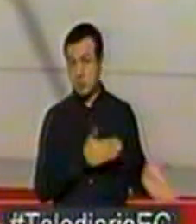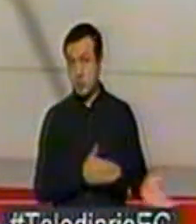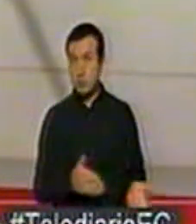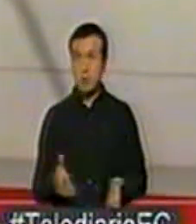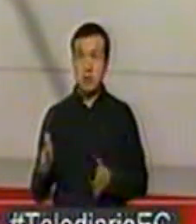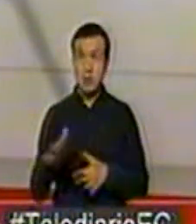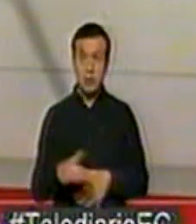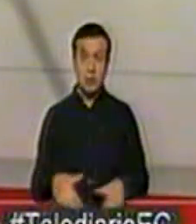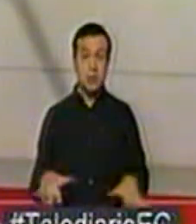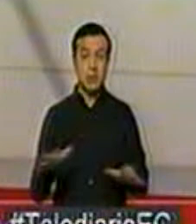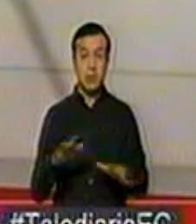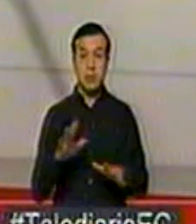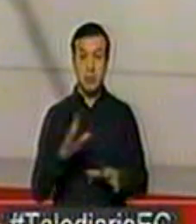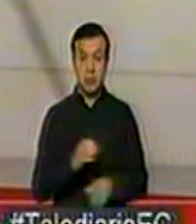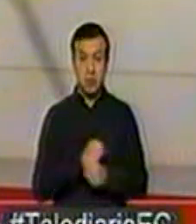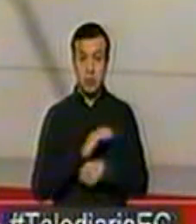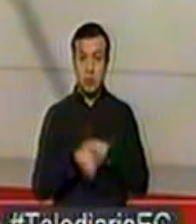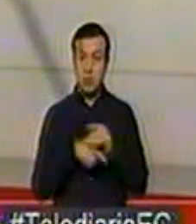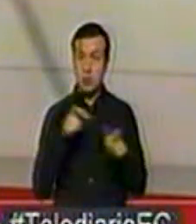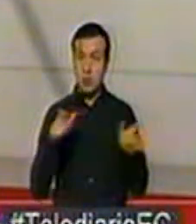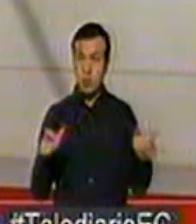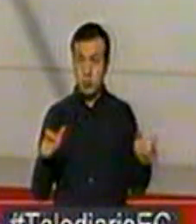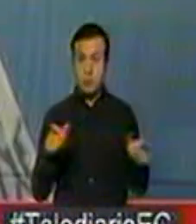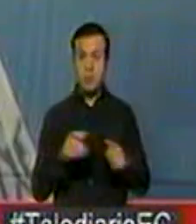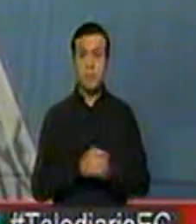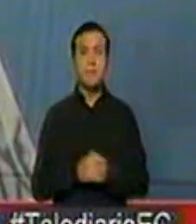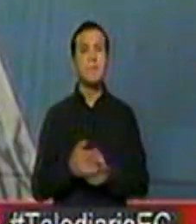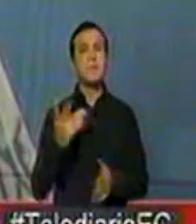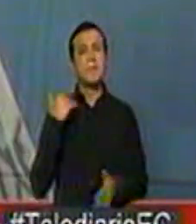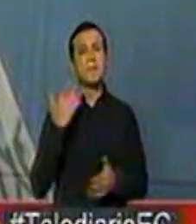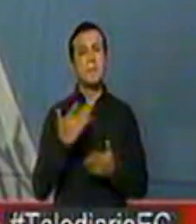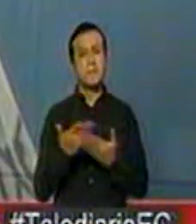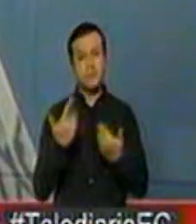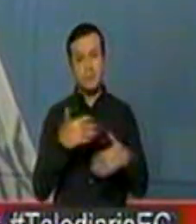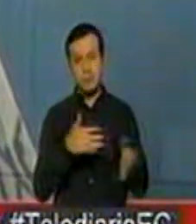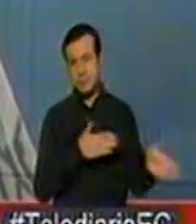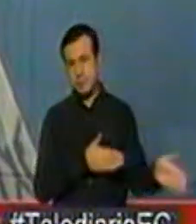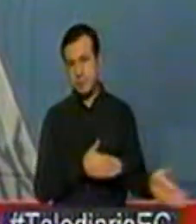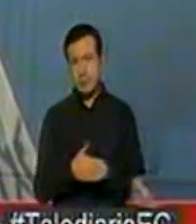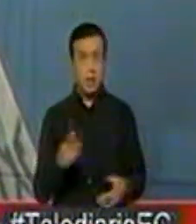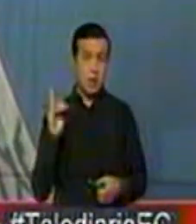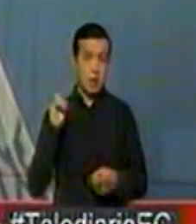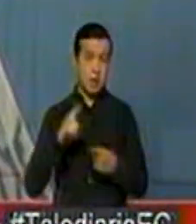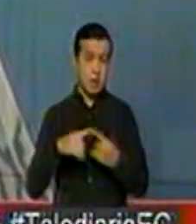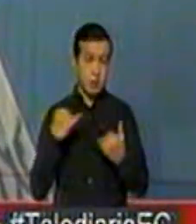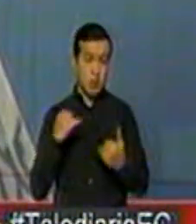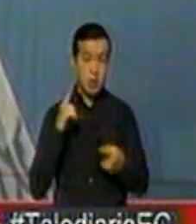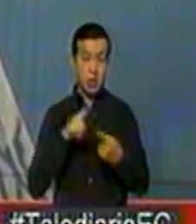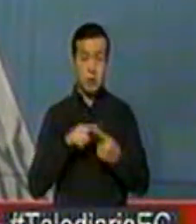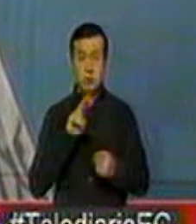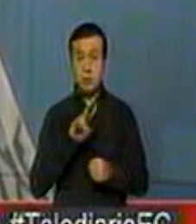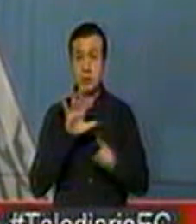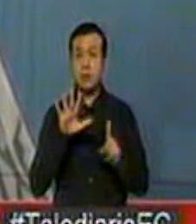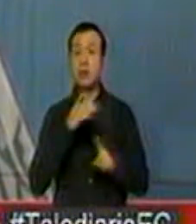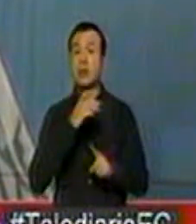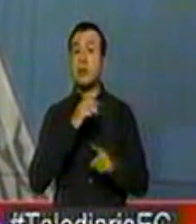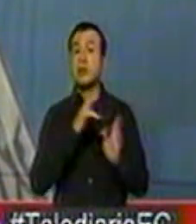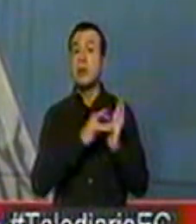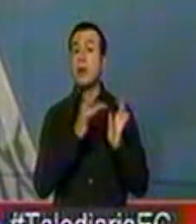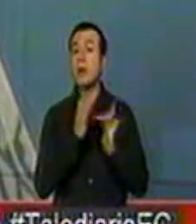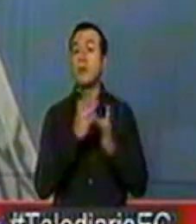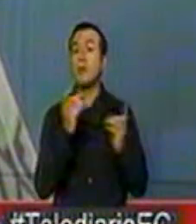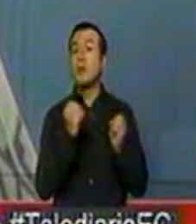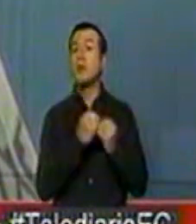migración que sea segura para todos. Desde que se expidió el decreto hasta este momento, y bueno, hasta el 26 de abril, ¿qué se habrá hecho